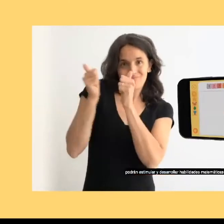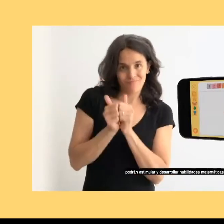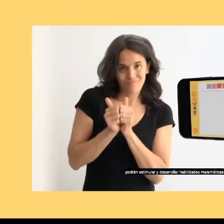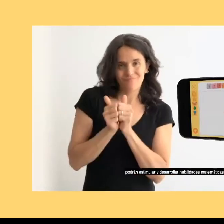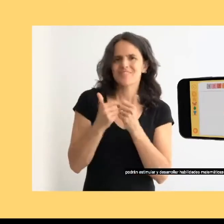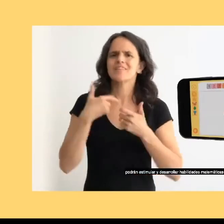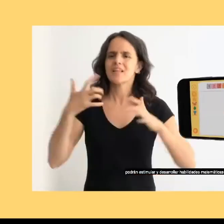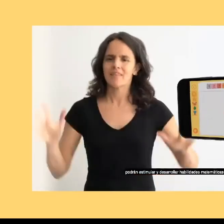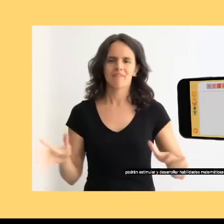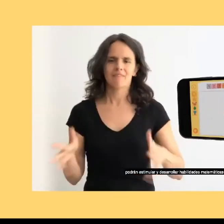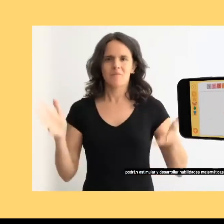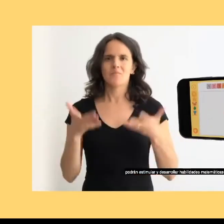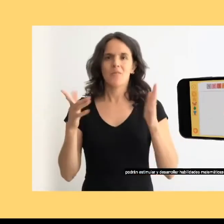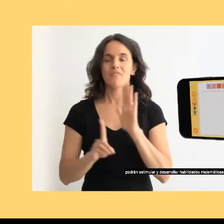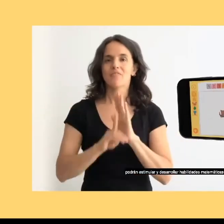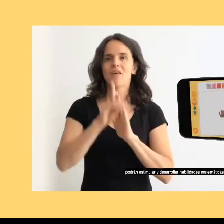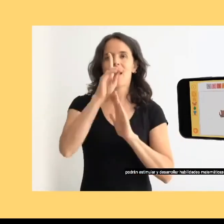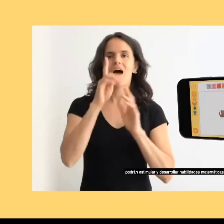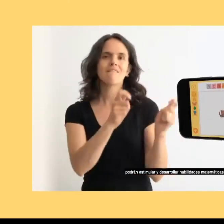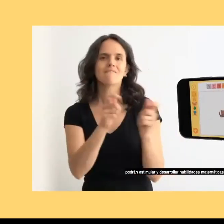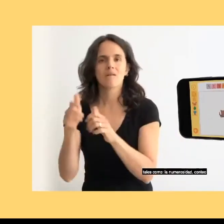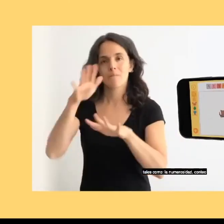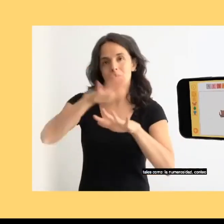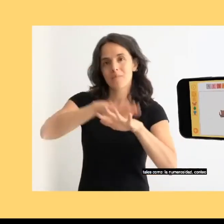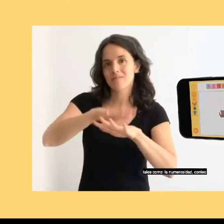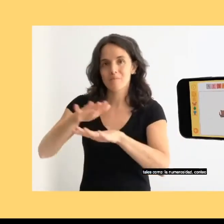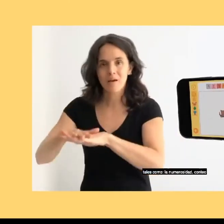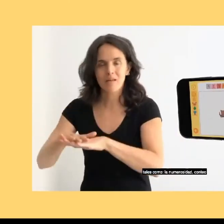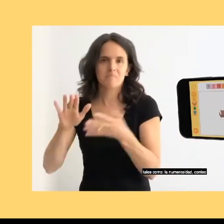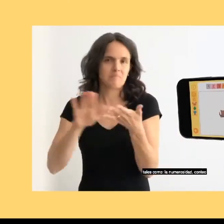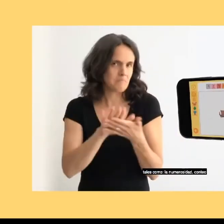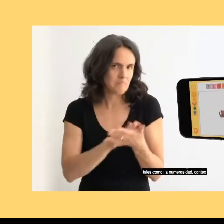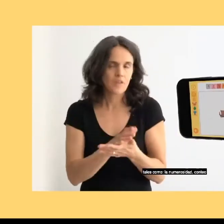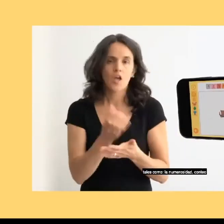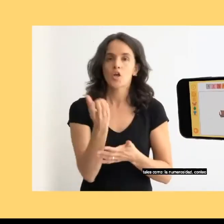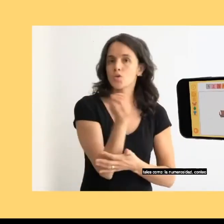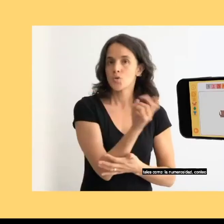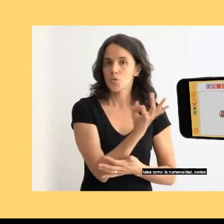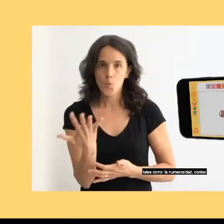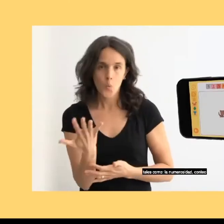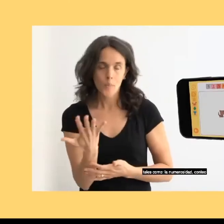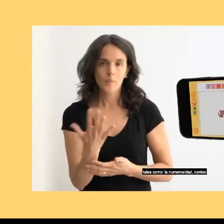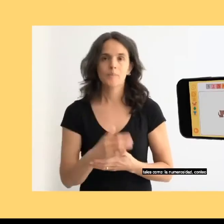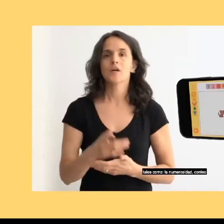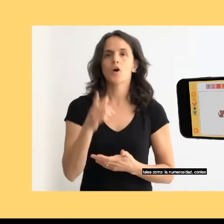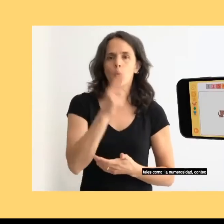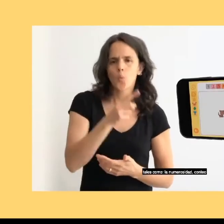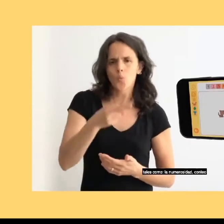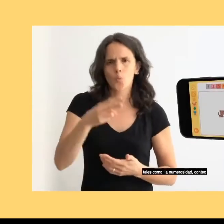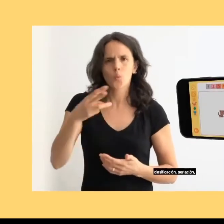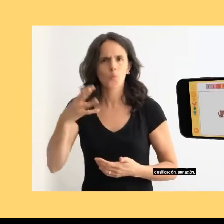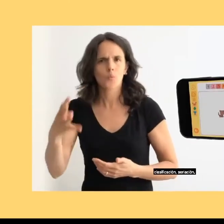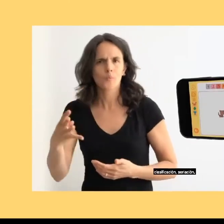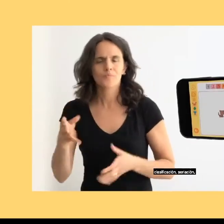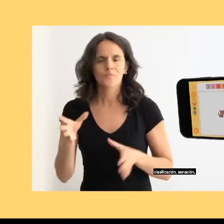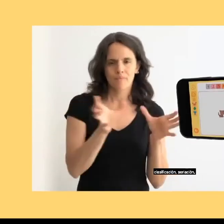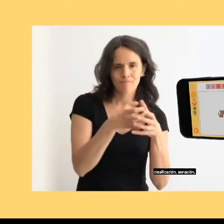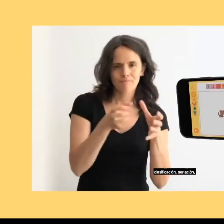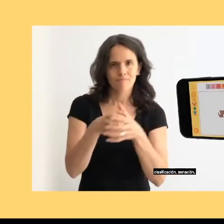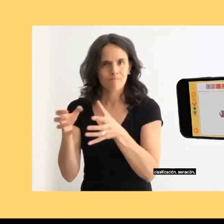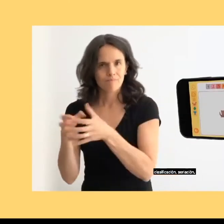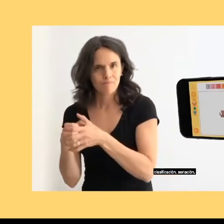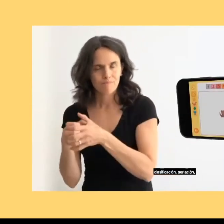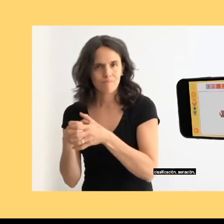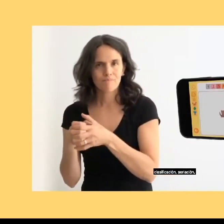podrán estimular y desarrollar habilidades matemáticas tales como la numerosidad, conteo,